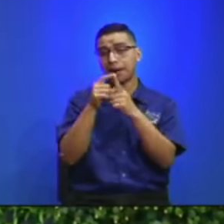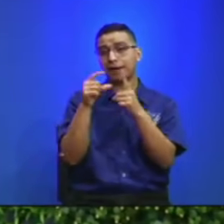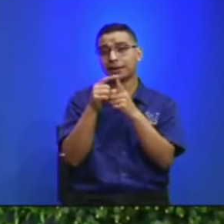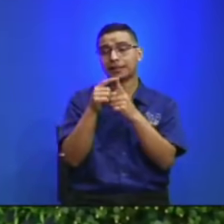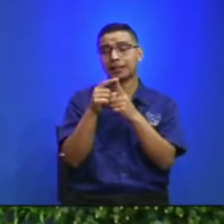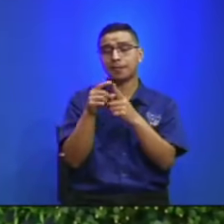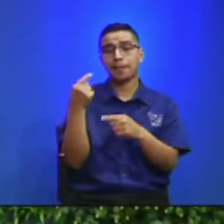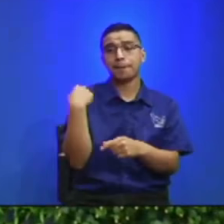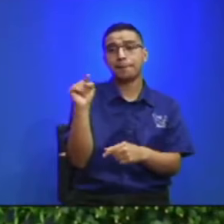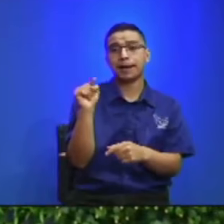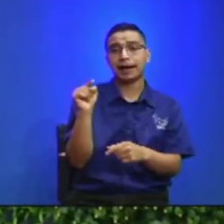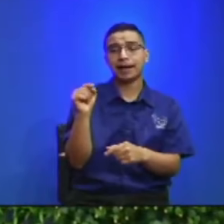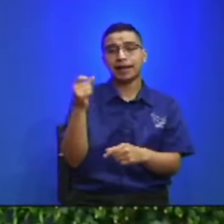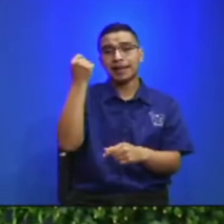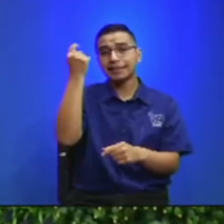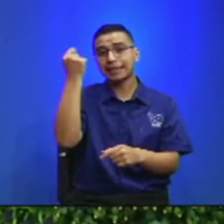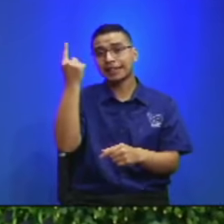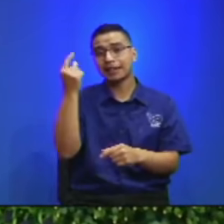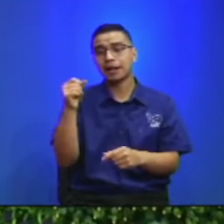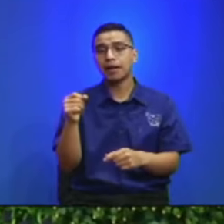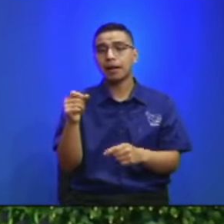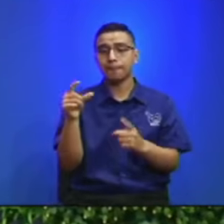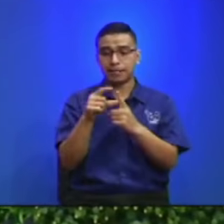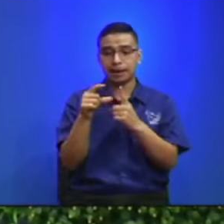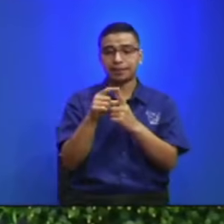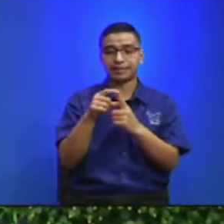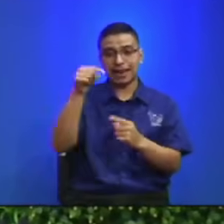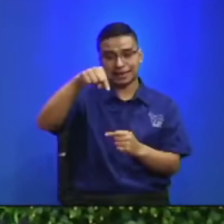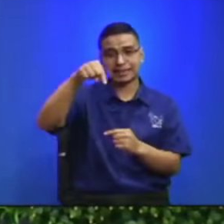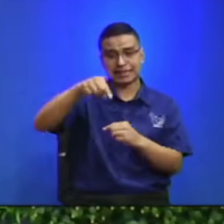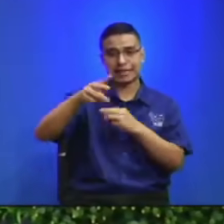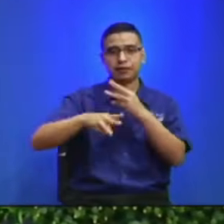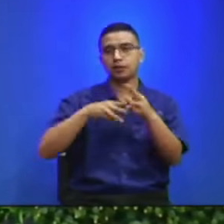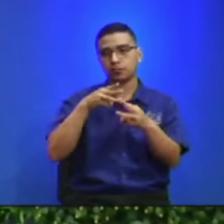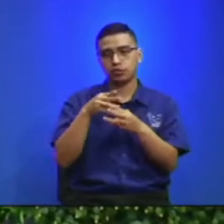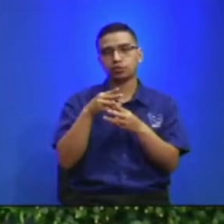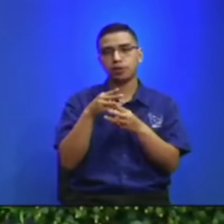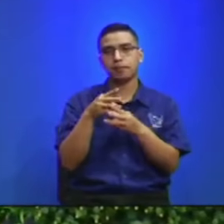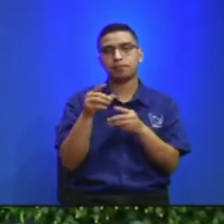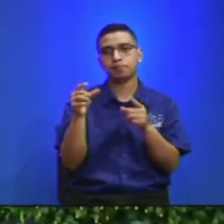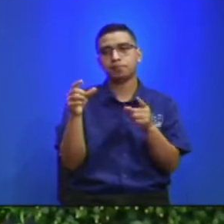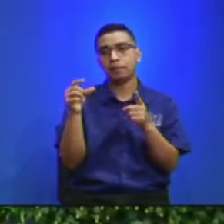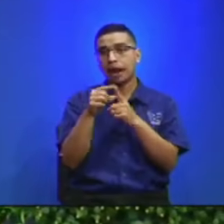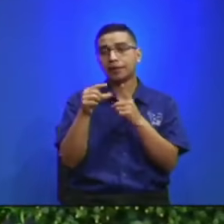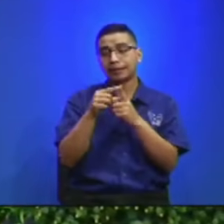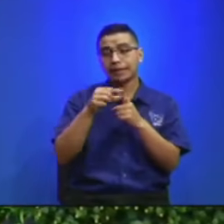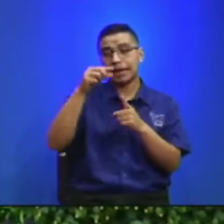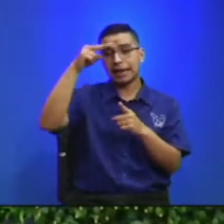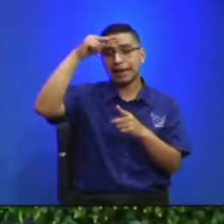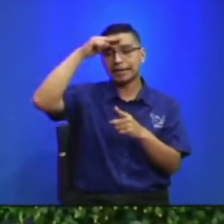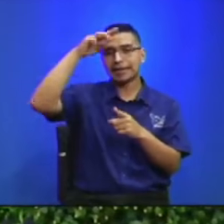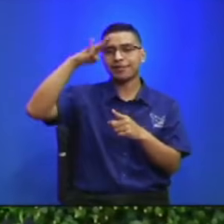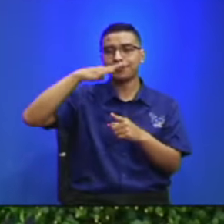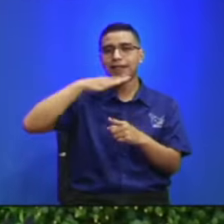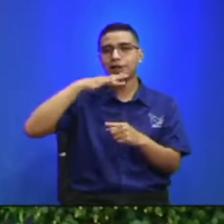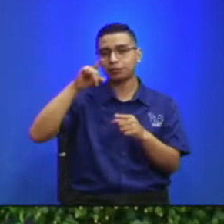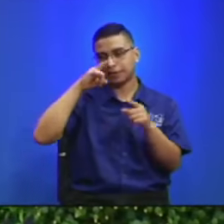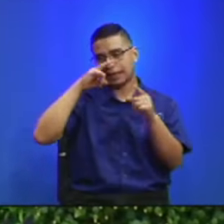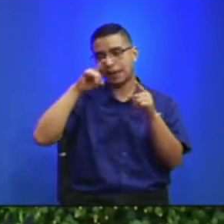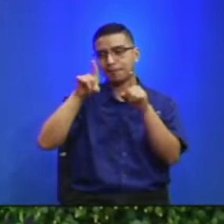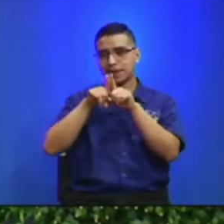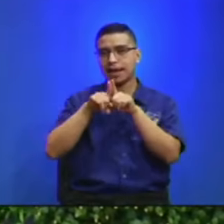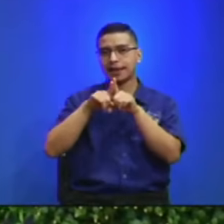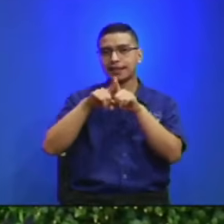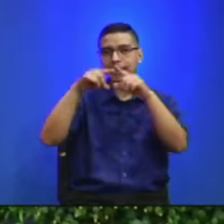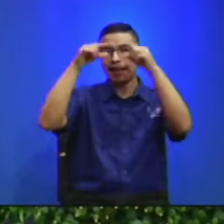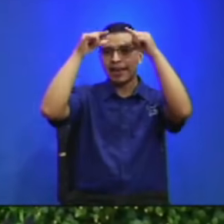que él hace sobre la tierra para palabras en hebreo sobre todo en griego en su caso pero yo me escribo